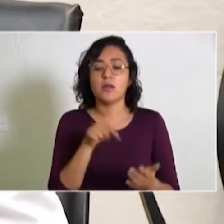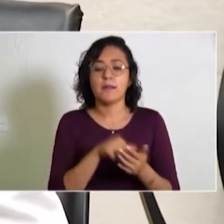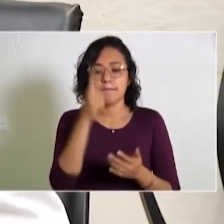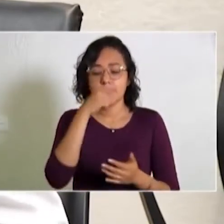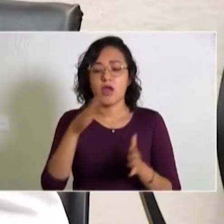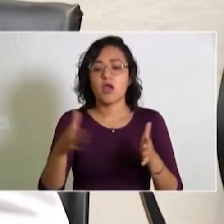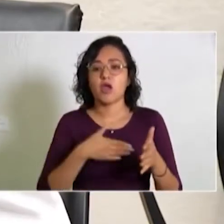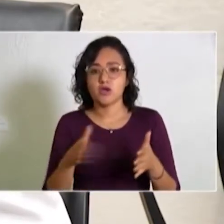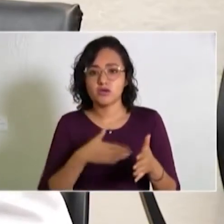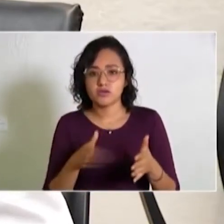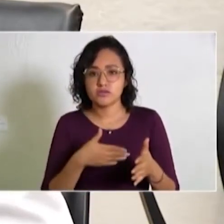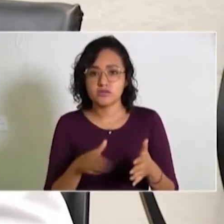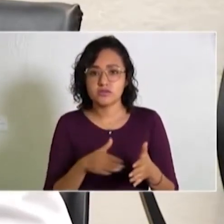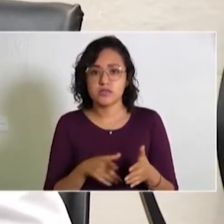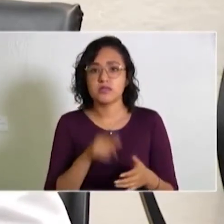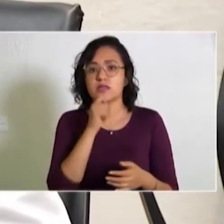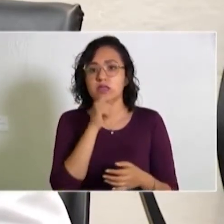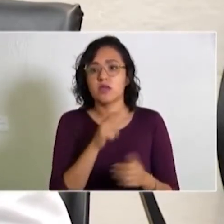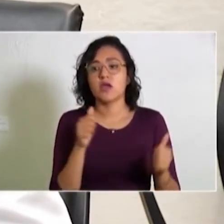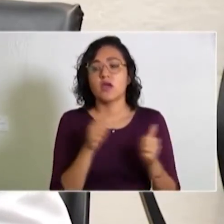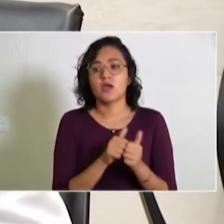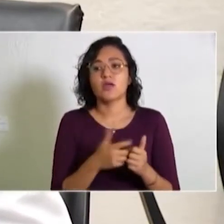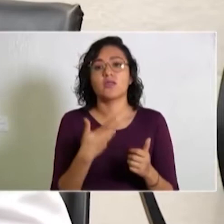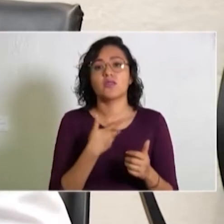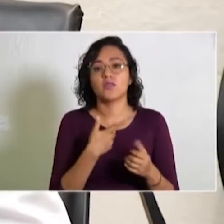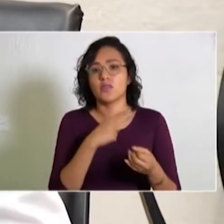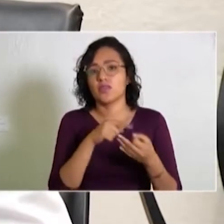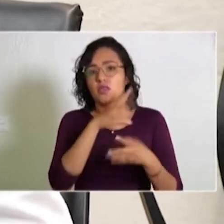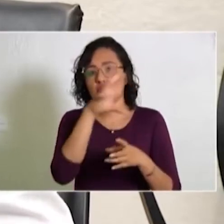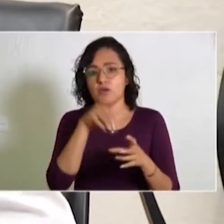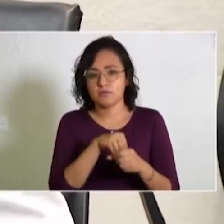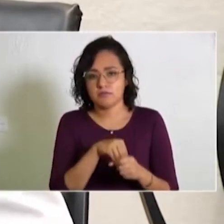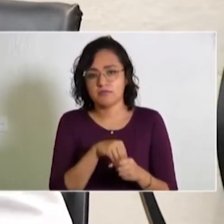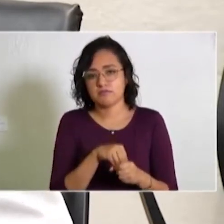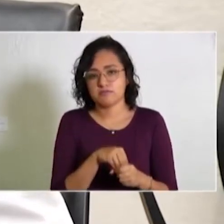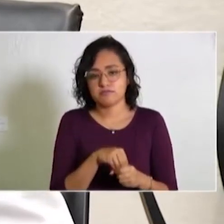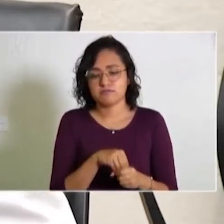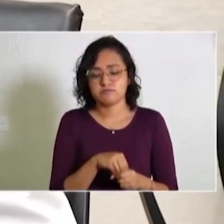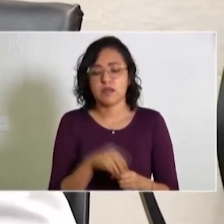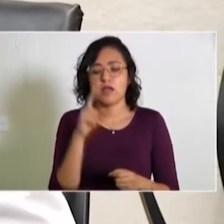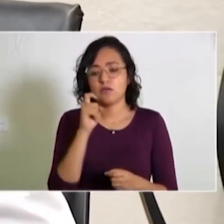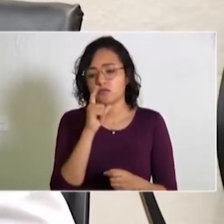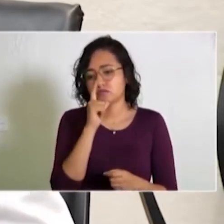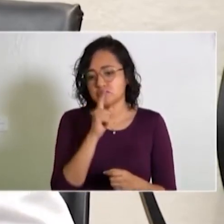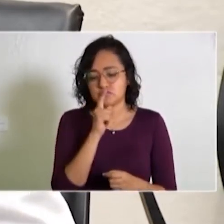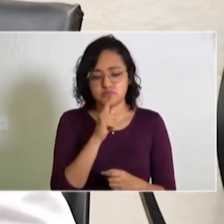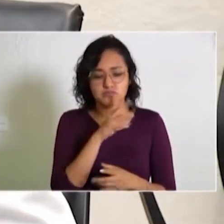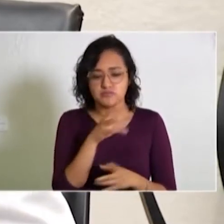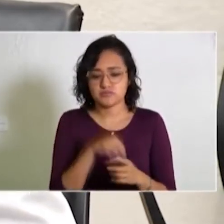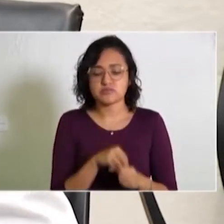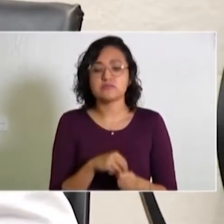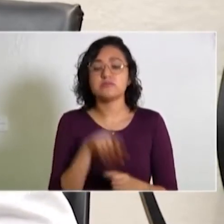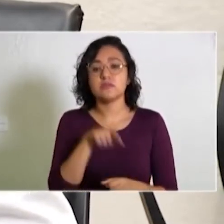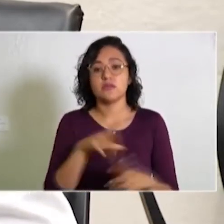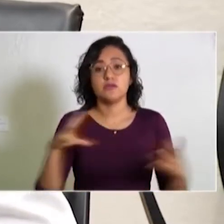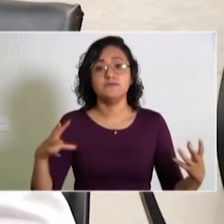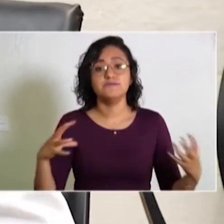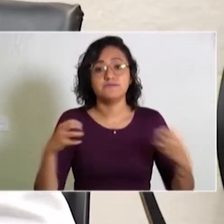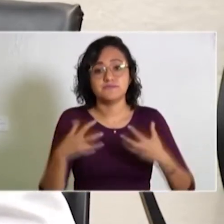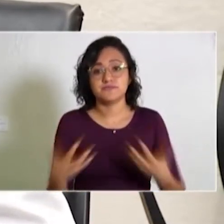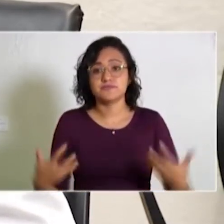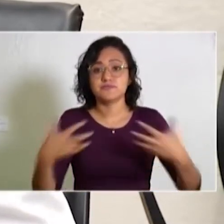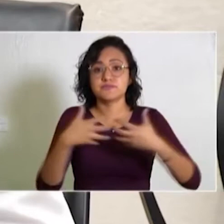cocina y área común y está equipada con los servicios básicos necesarios. Todas las piezas trabajan como una sola